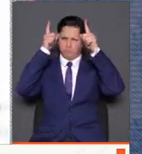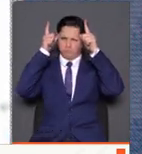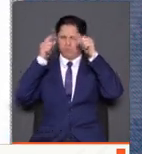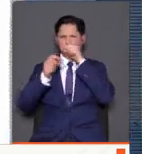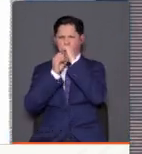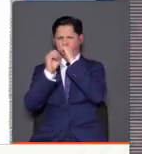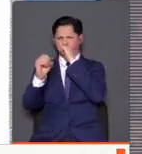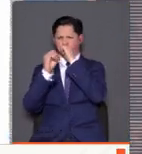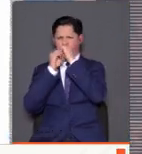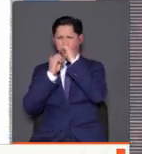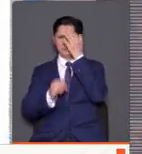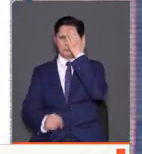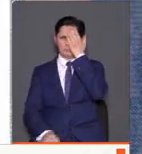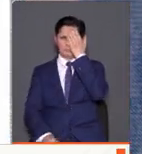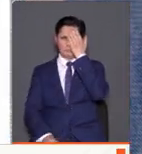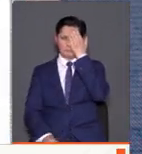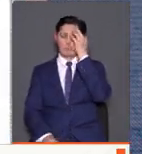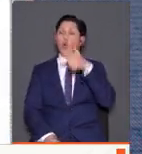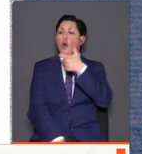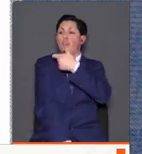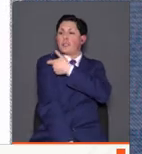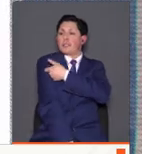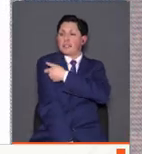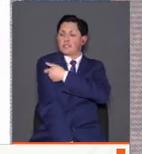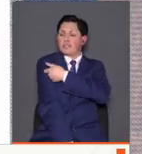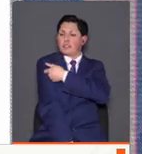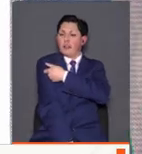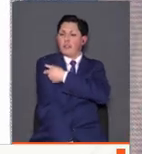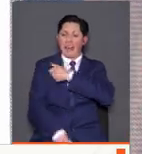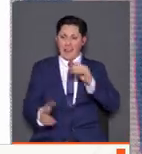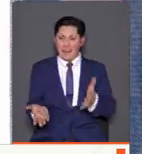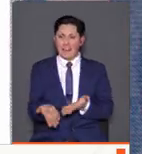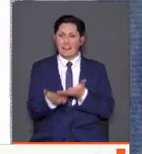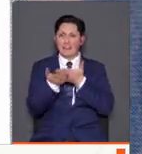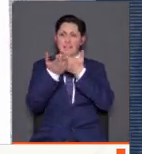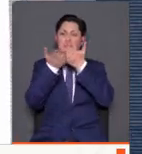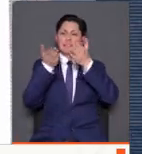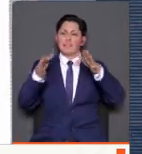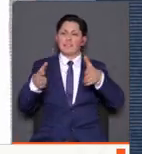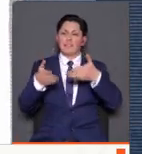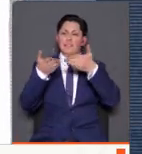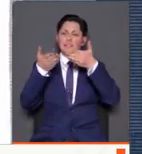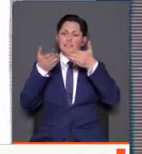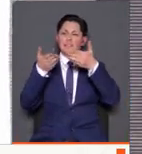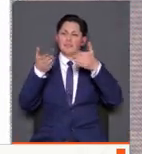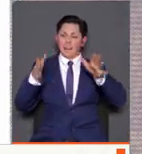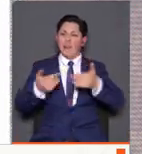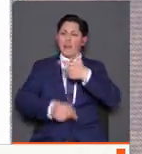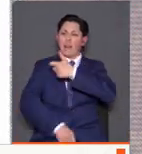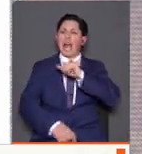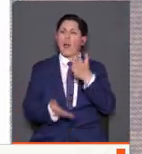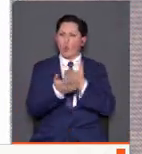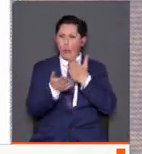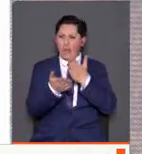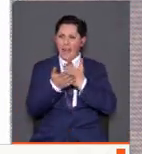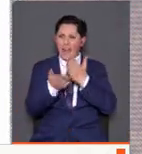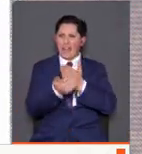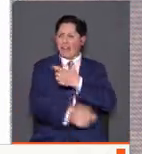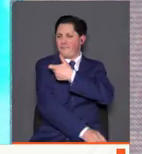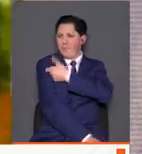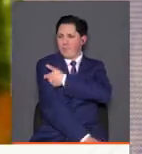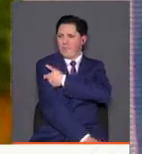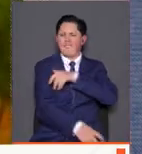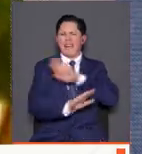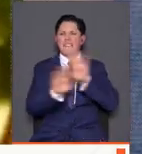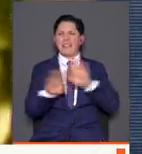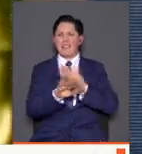Por lo que dije, inyección. Enfermería en acción. Sin tumor y pornografía. Escuela de enfermería. Basta, basta.